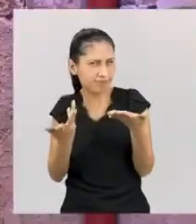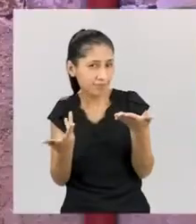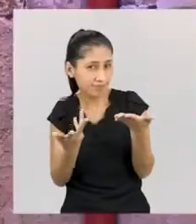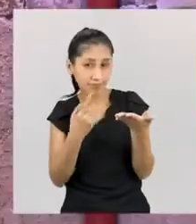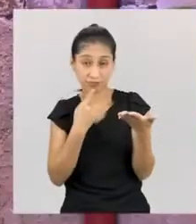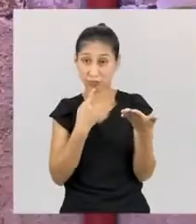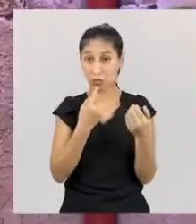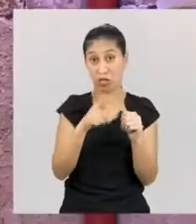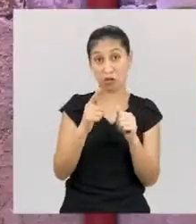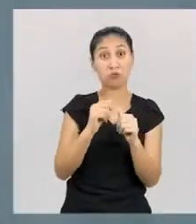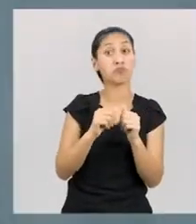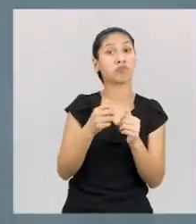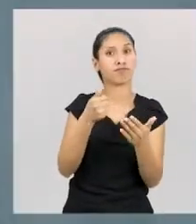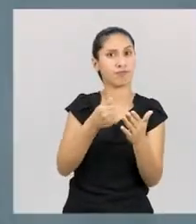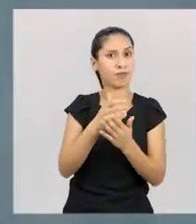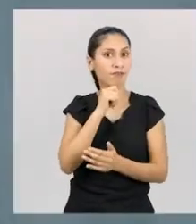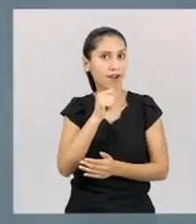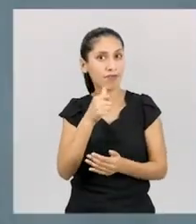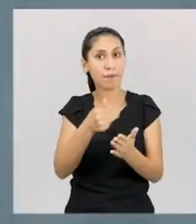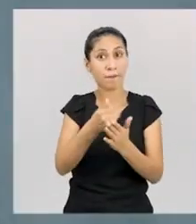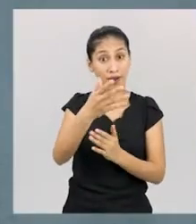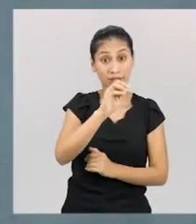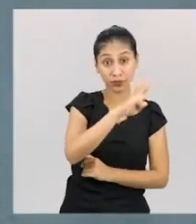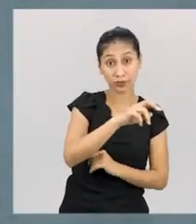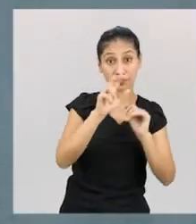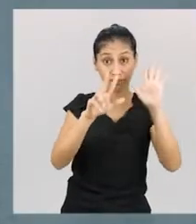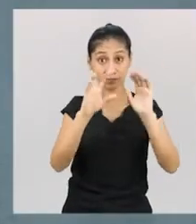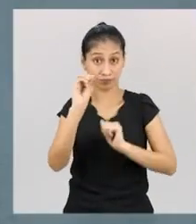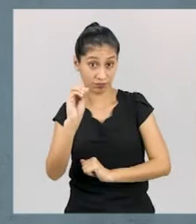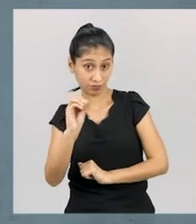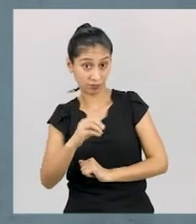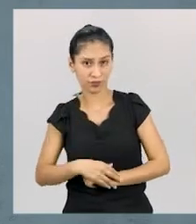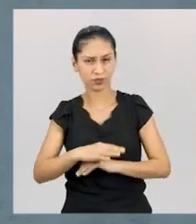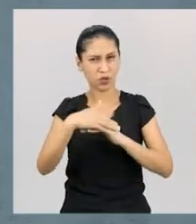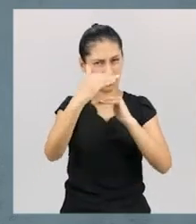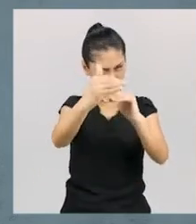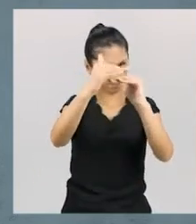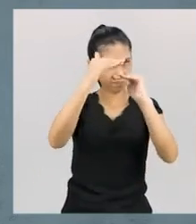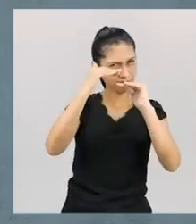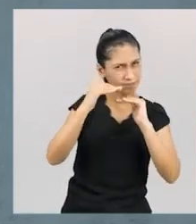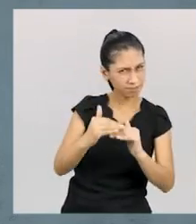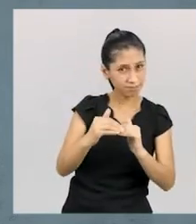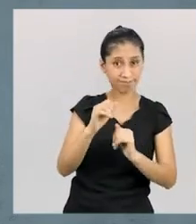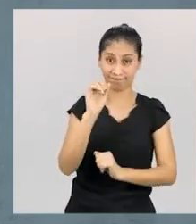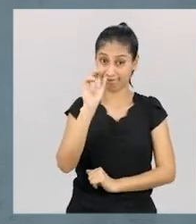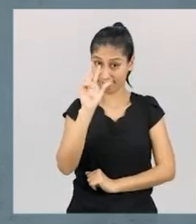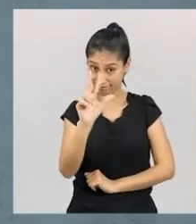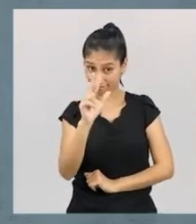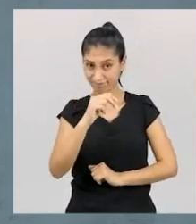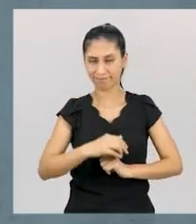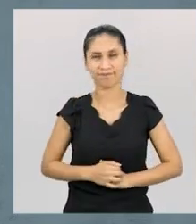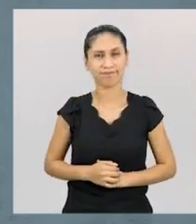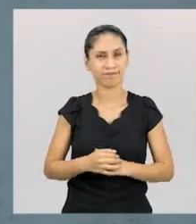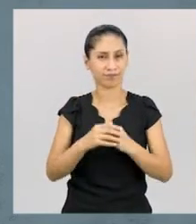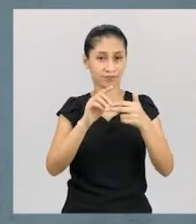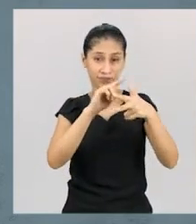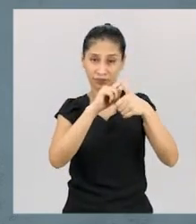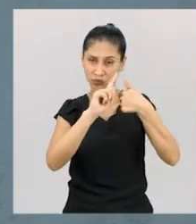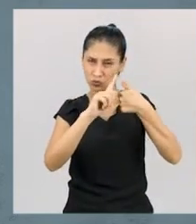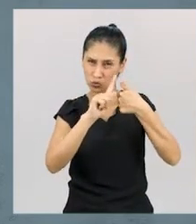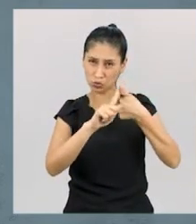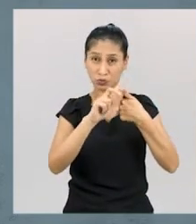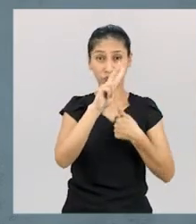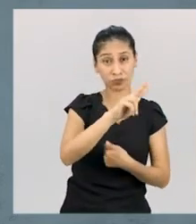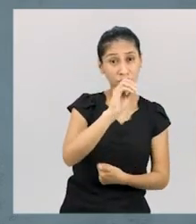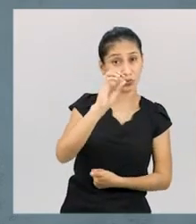planteada? Deuda total, 480. Formas de pago, 3.